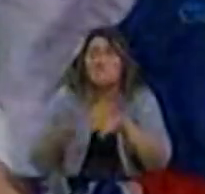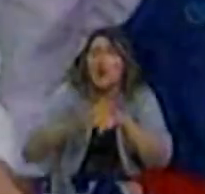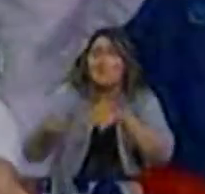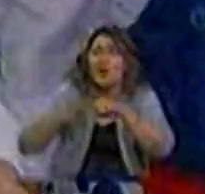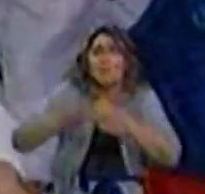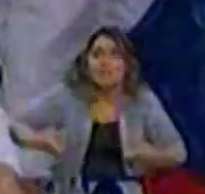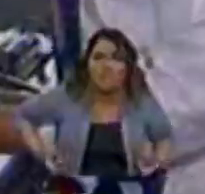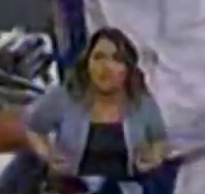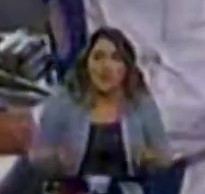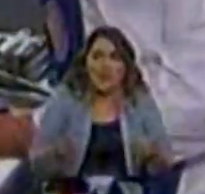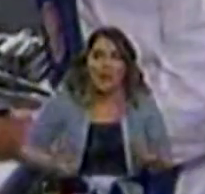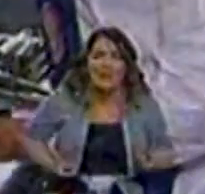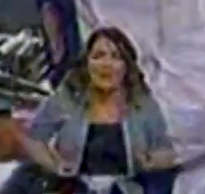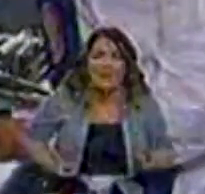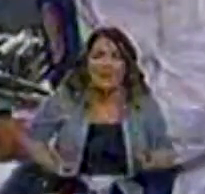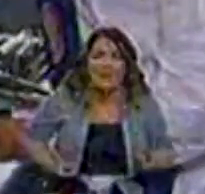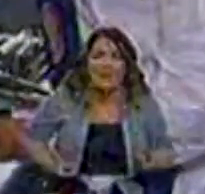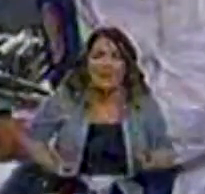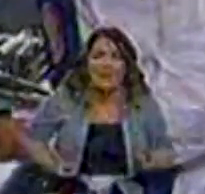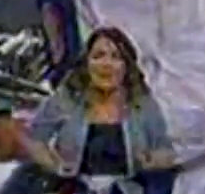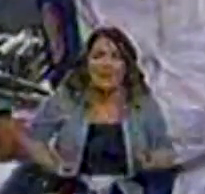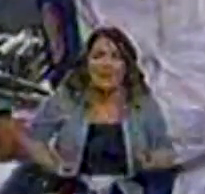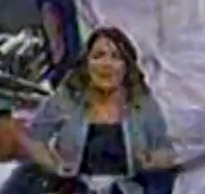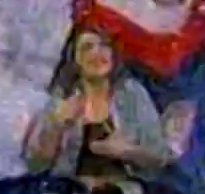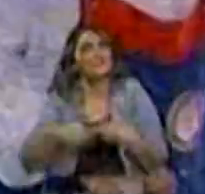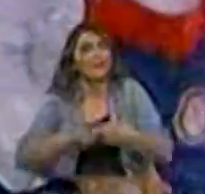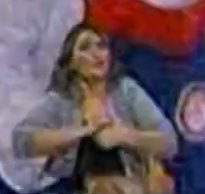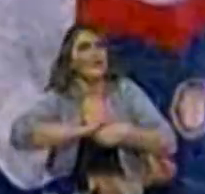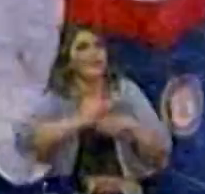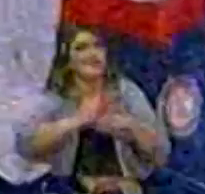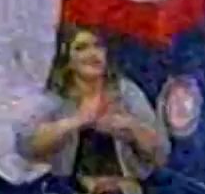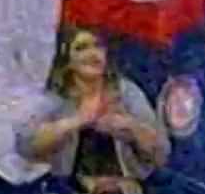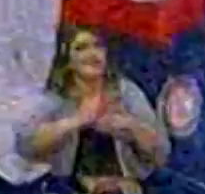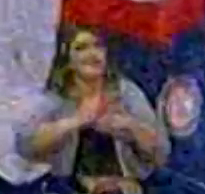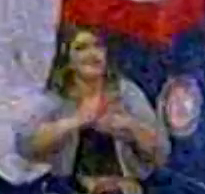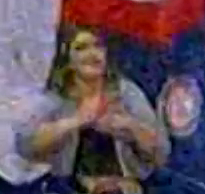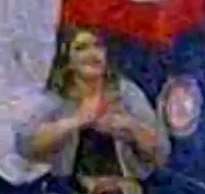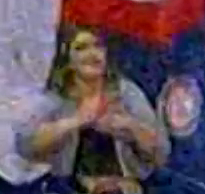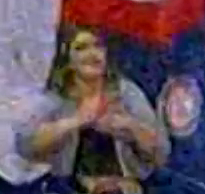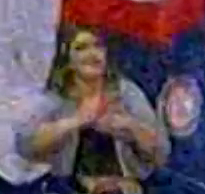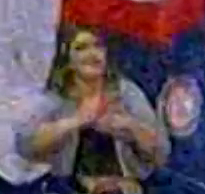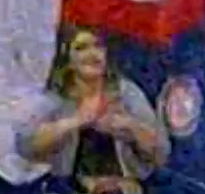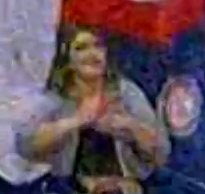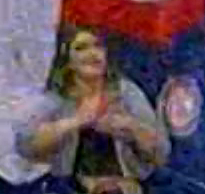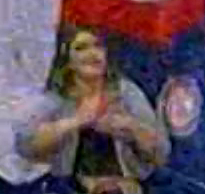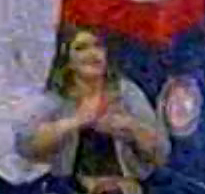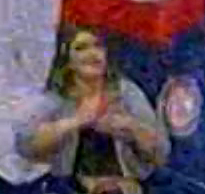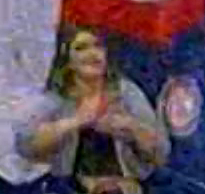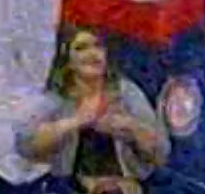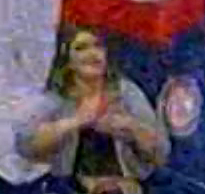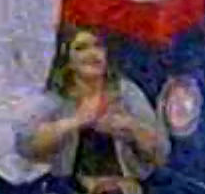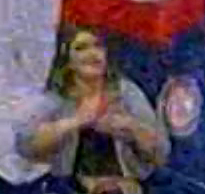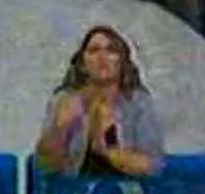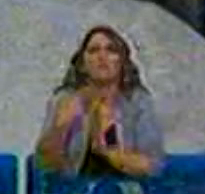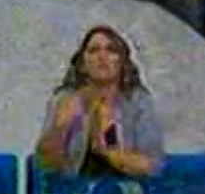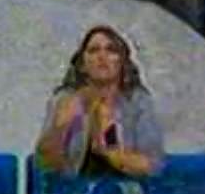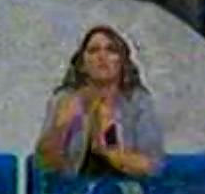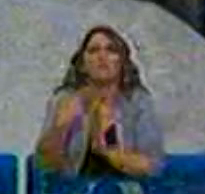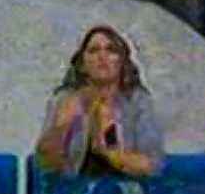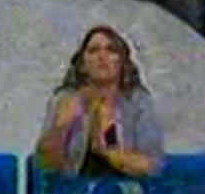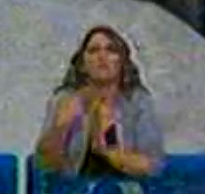Recuperando de las pérdidas que dejó la pandemia y los ingresos son bajos todavía. Y ahora me traen...